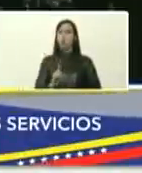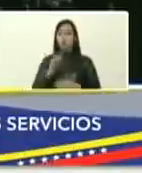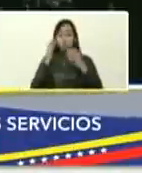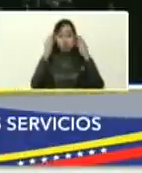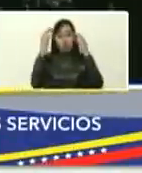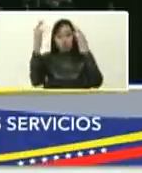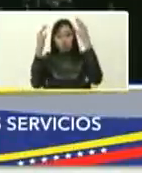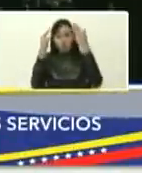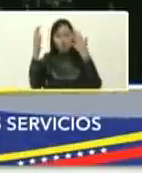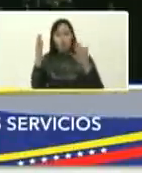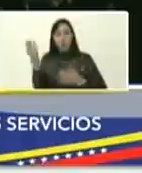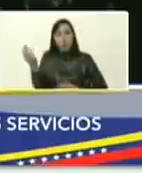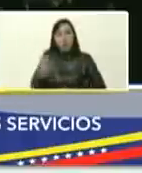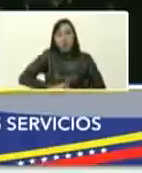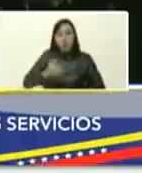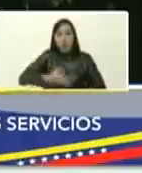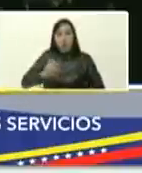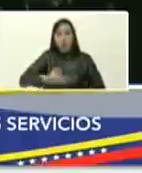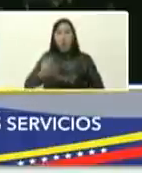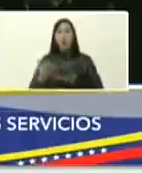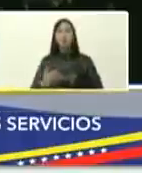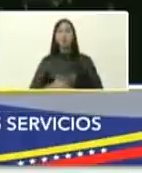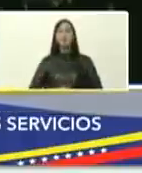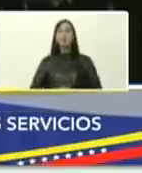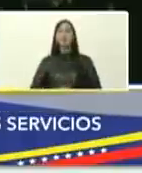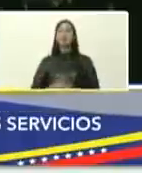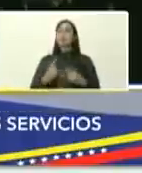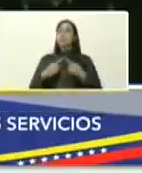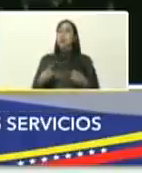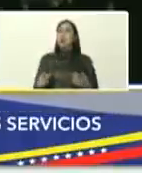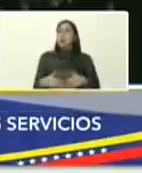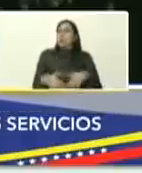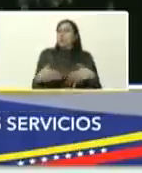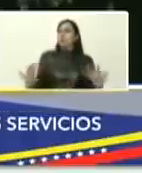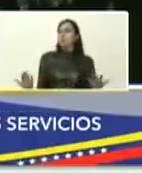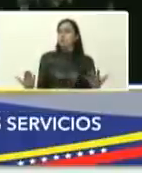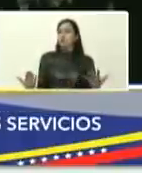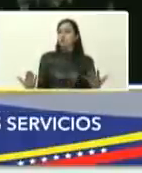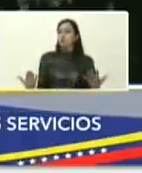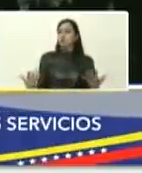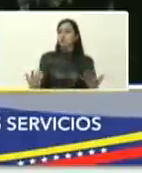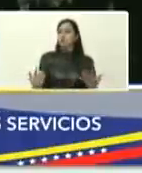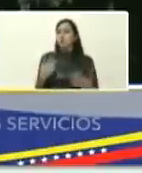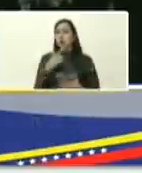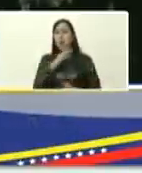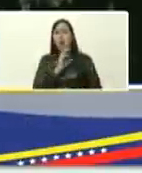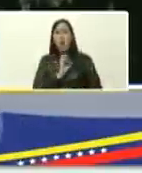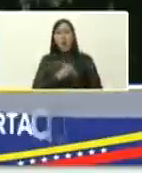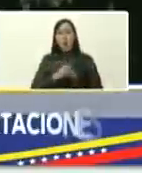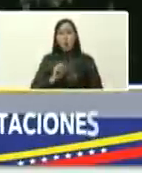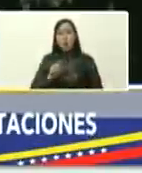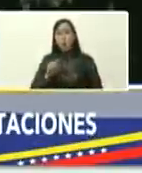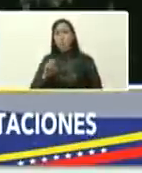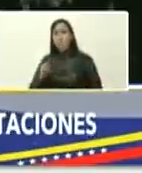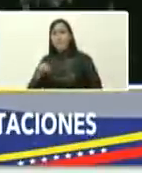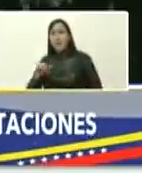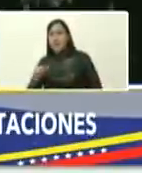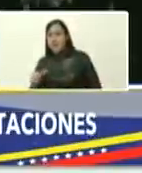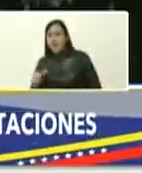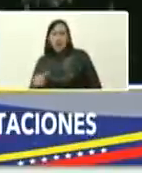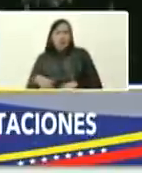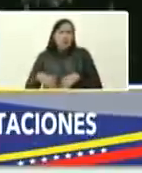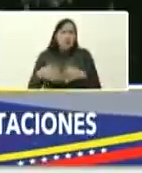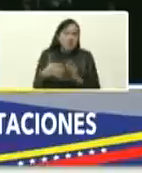sueño, que es una utopía, es una utopía. Pero ¿para qué sirven las utopías? Decía Eduardo Galeano, la utopía